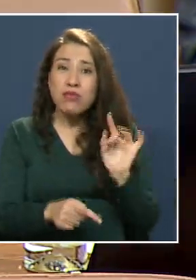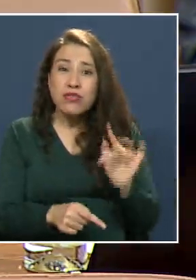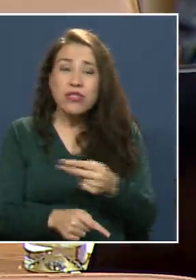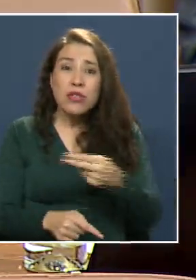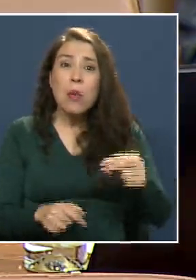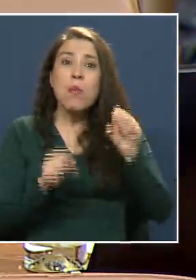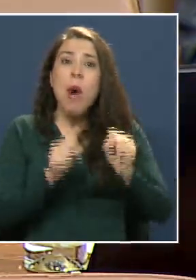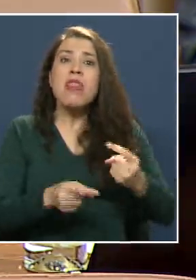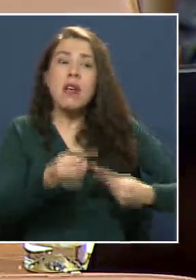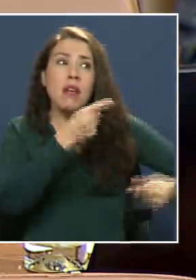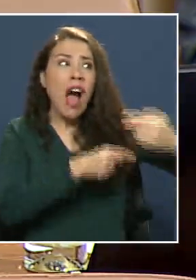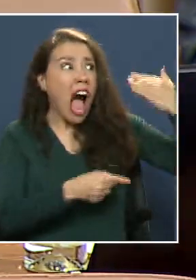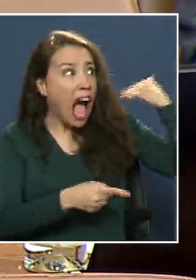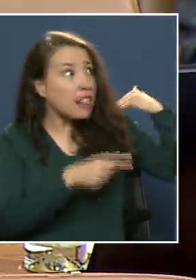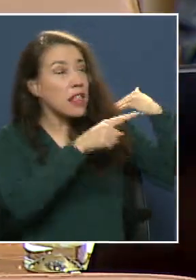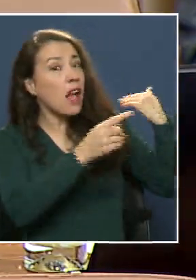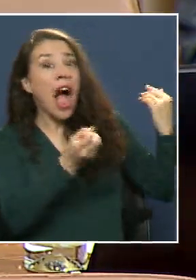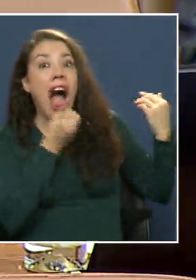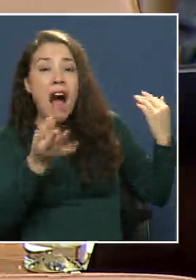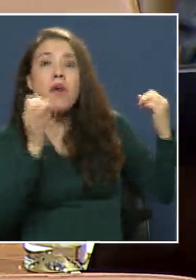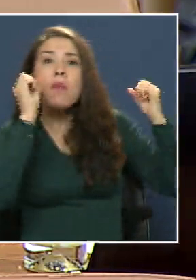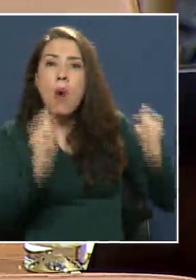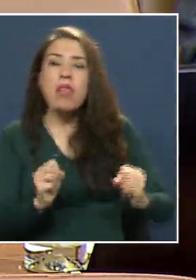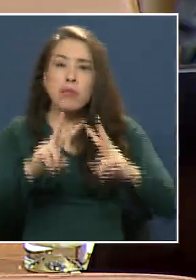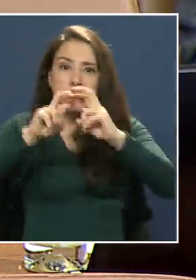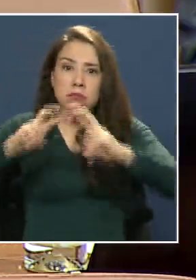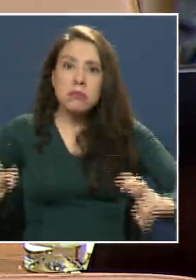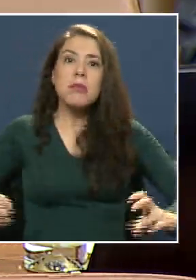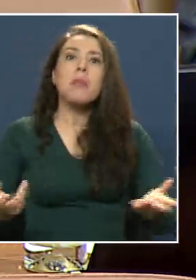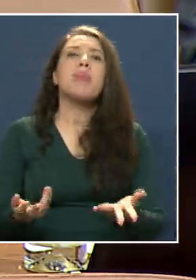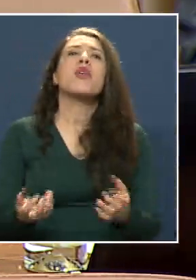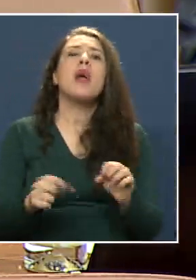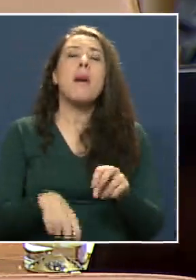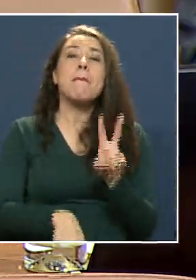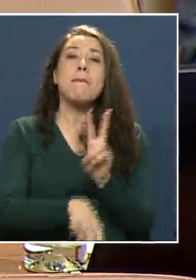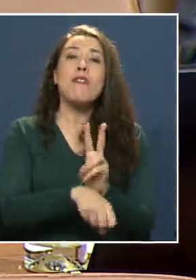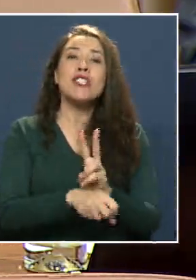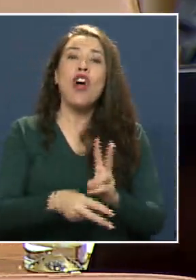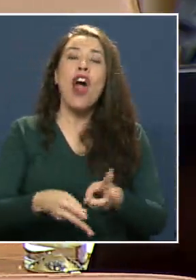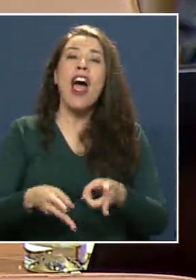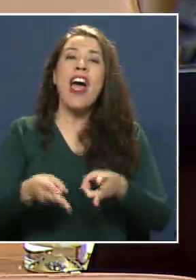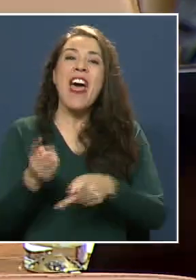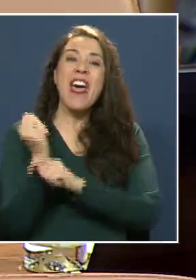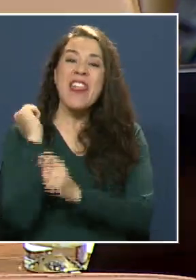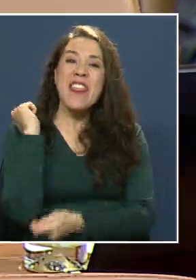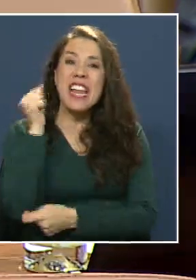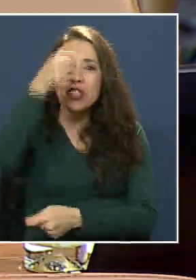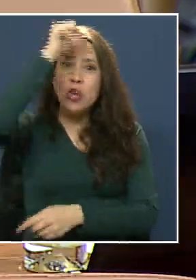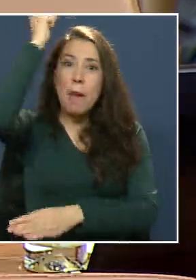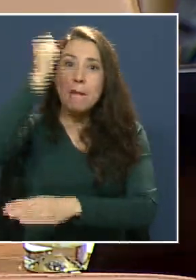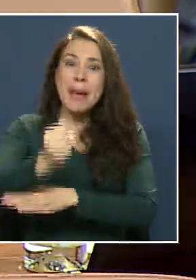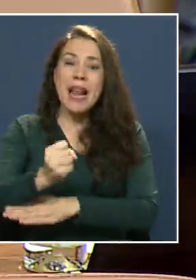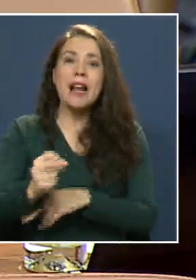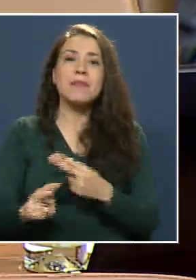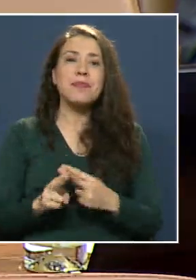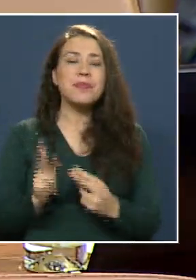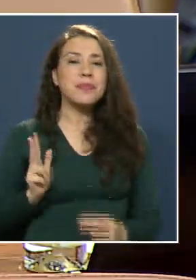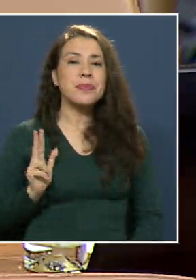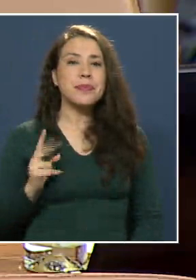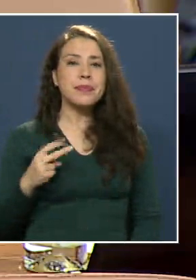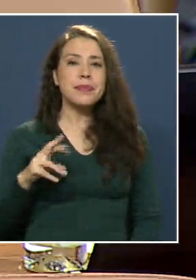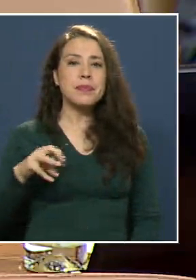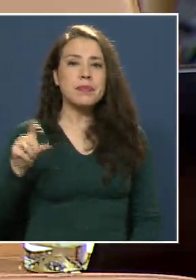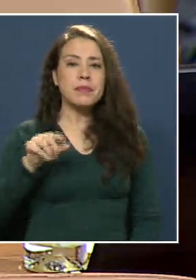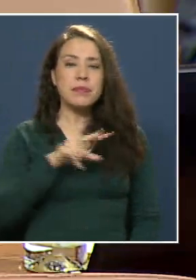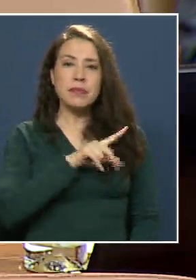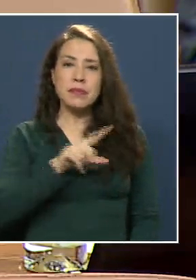Aprobamos la retroactividad porque el profesor de Derecho Penal, Juan Pablo Hermosilla, que vio